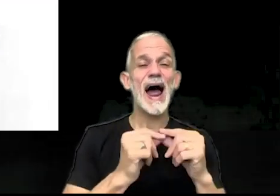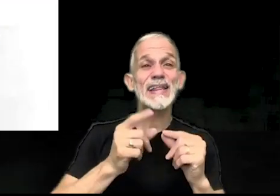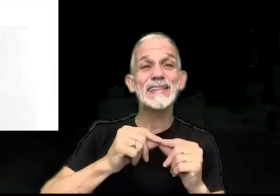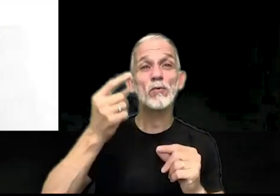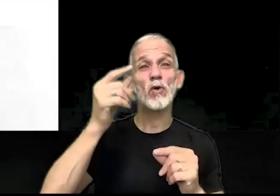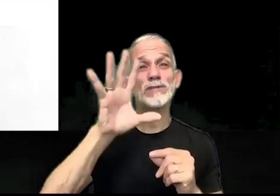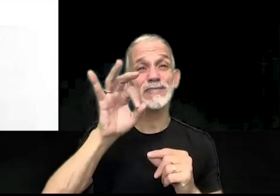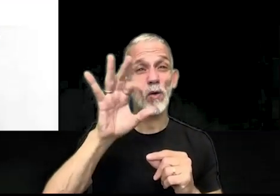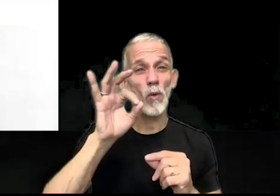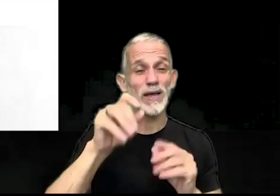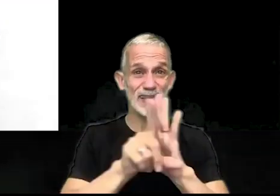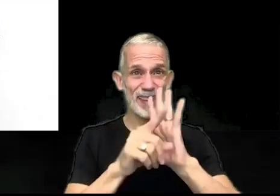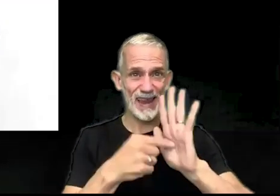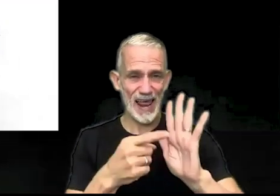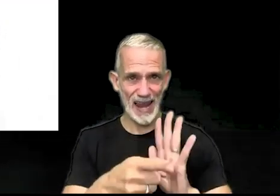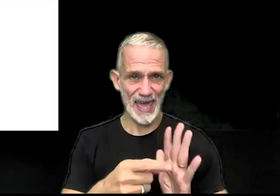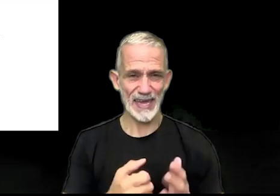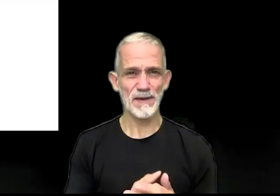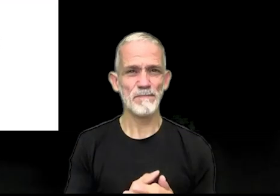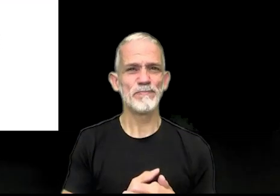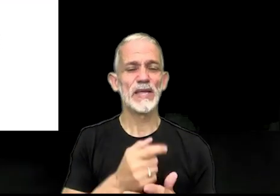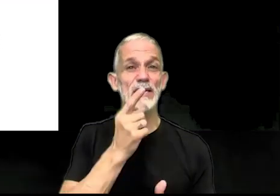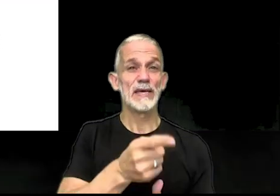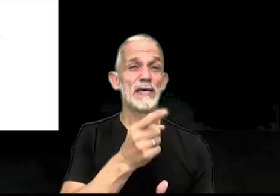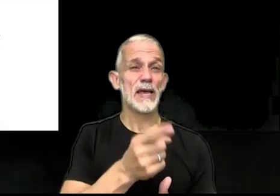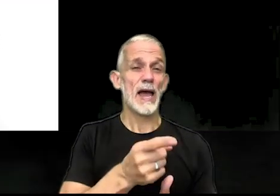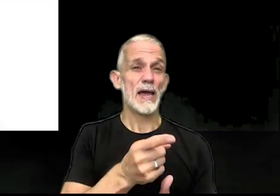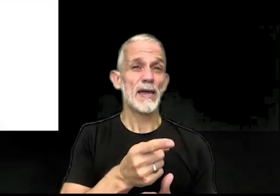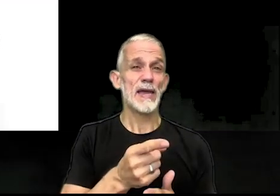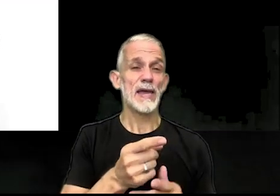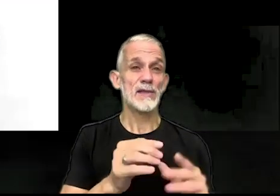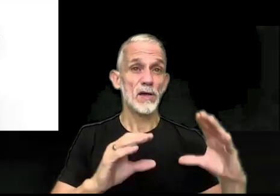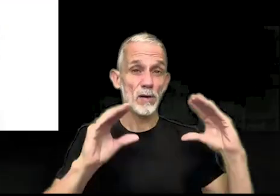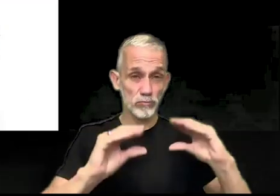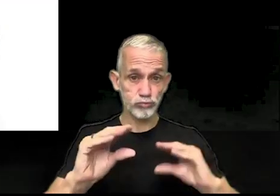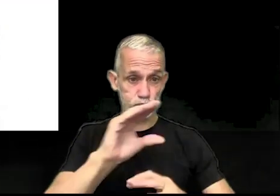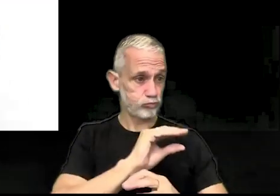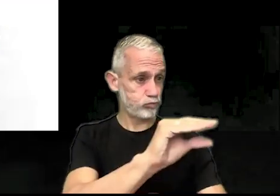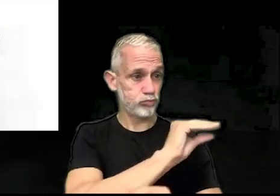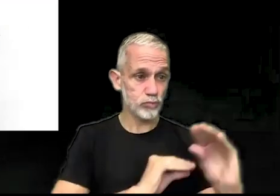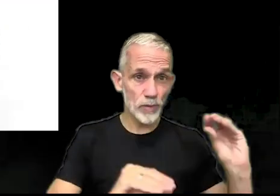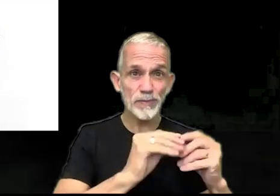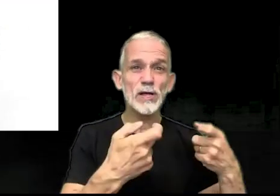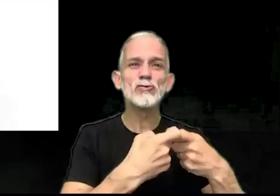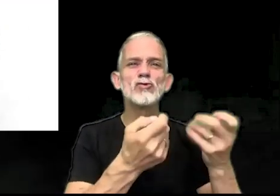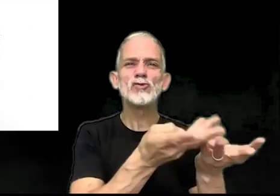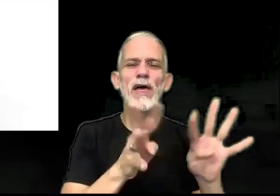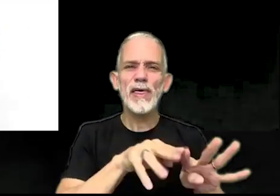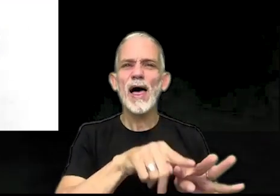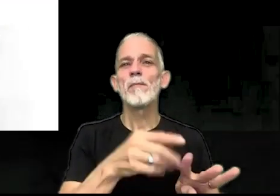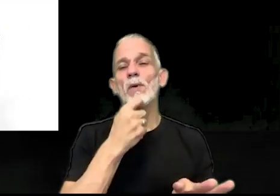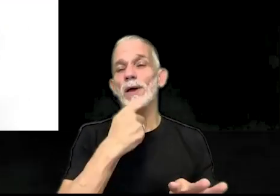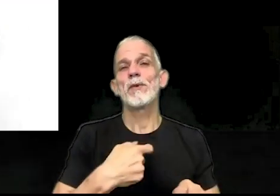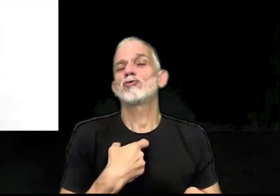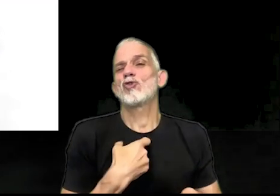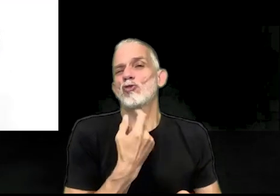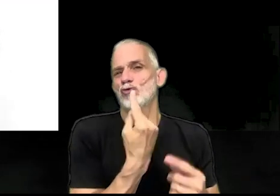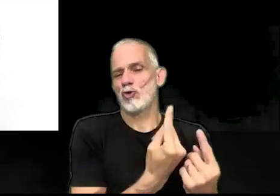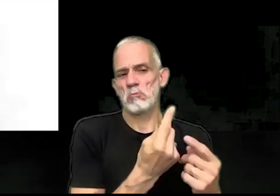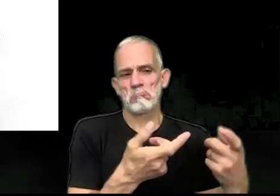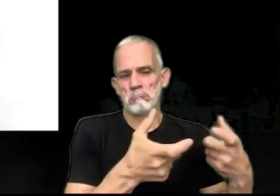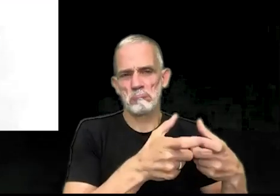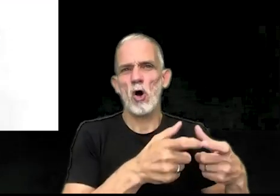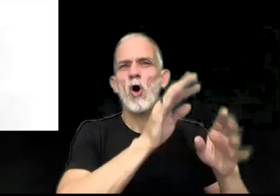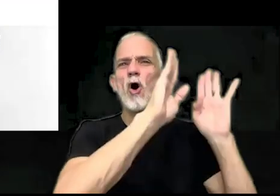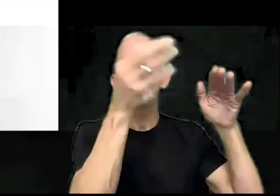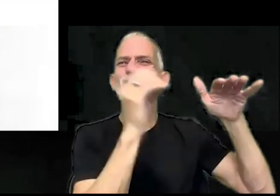artículo 50 de la ley, y donde el dividendo presunto es cuando un socio o